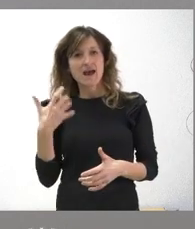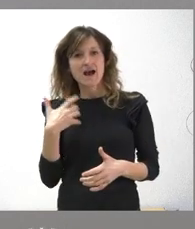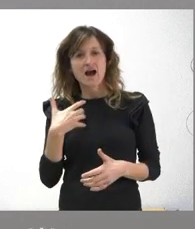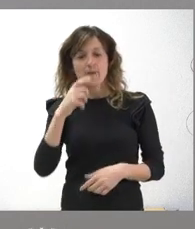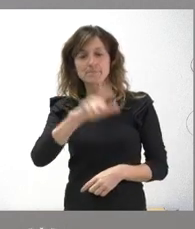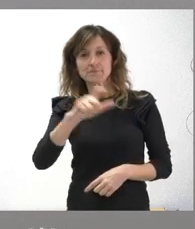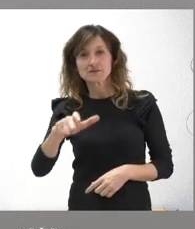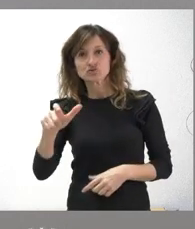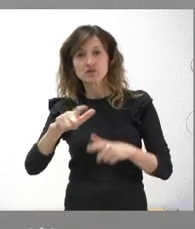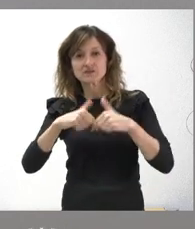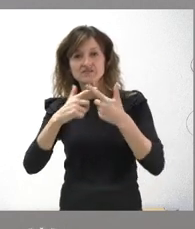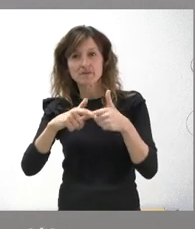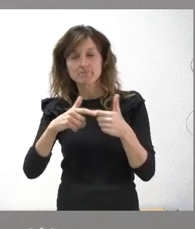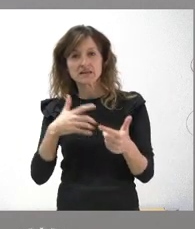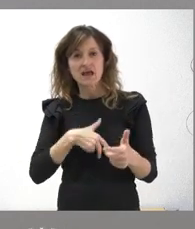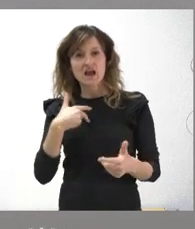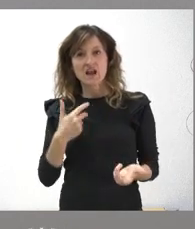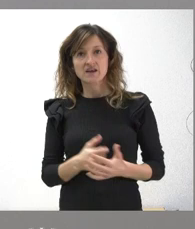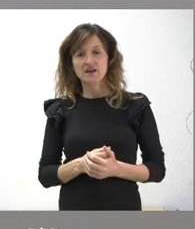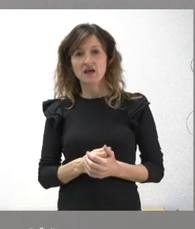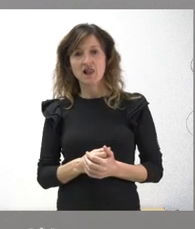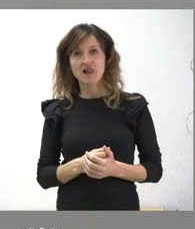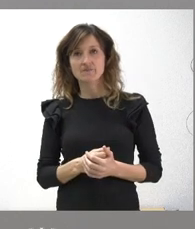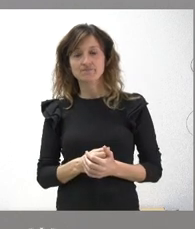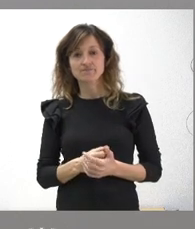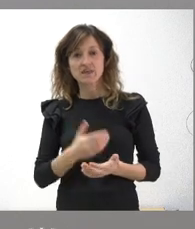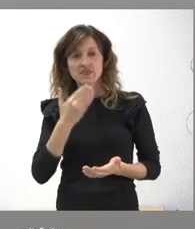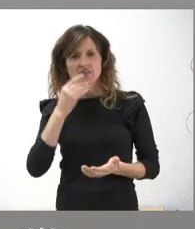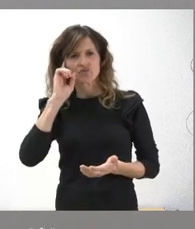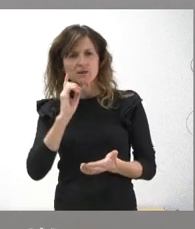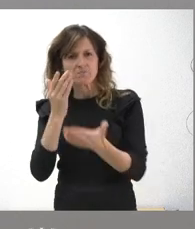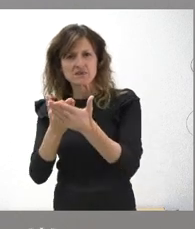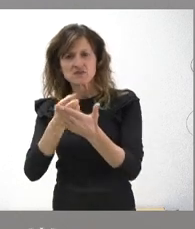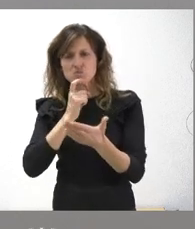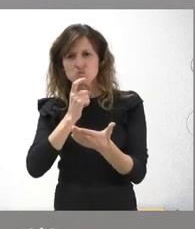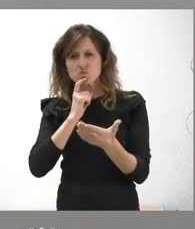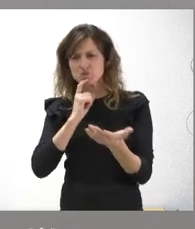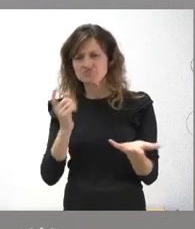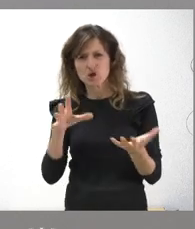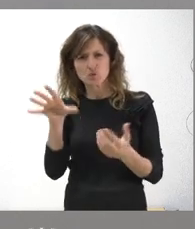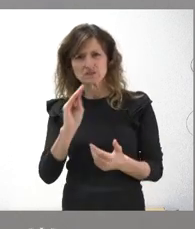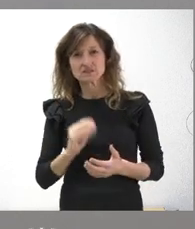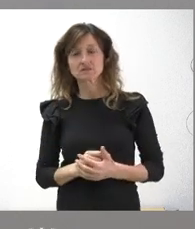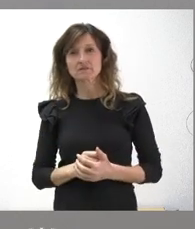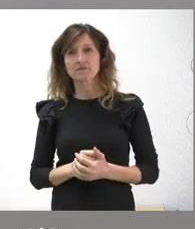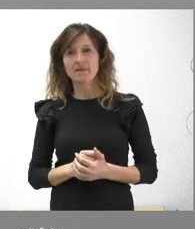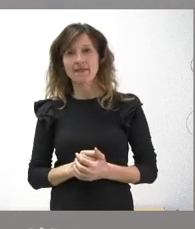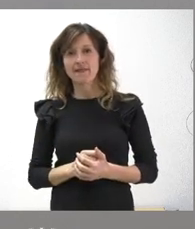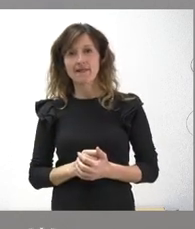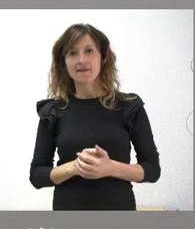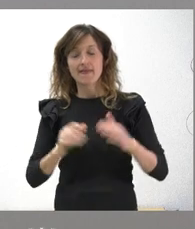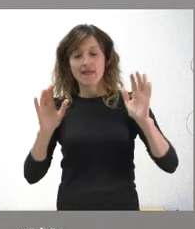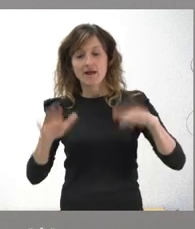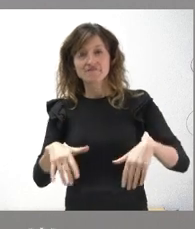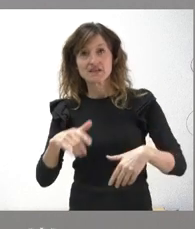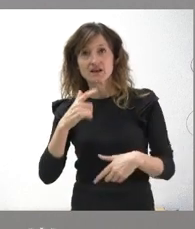parte de tantas familias y tantas empresas de que no saben muchas veces Cómo pedirlo y no saben muchas veces cómo tienen que hacer para que les